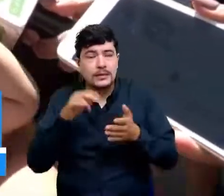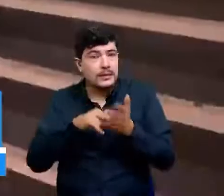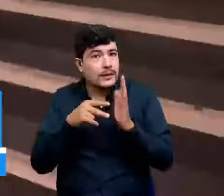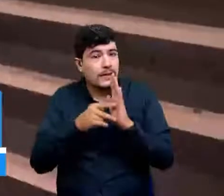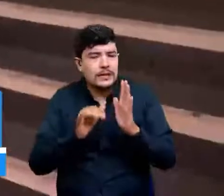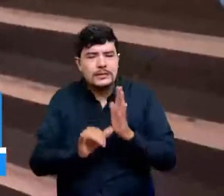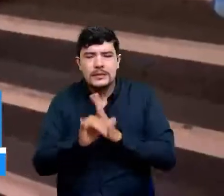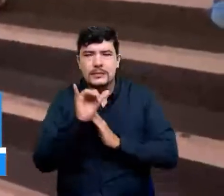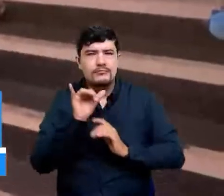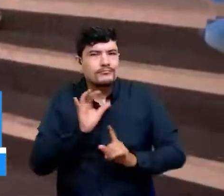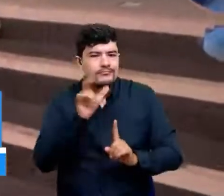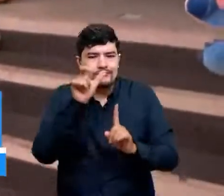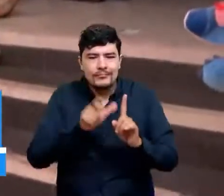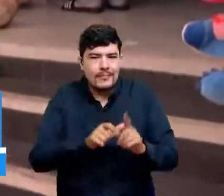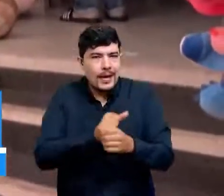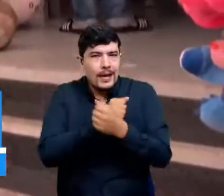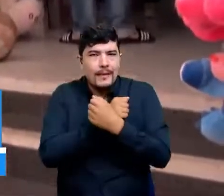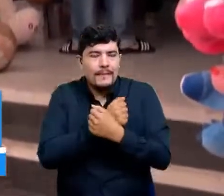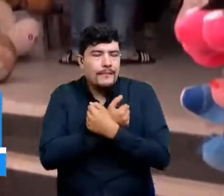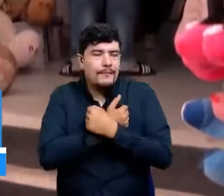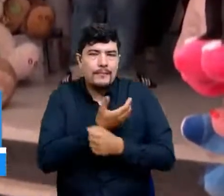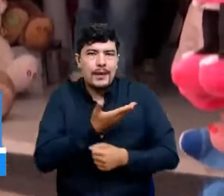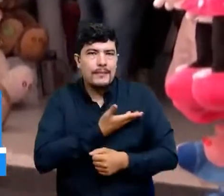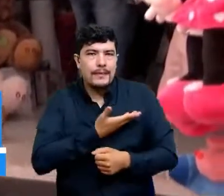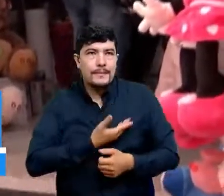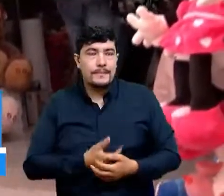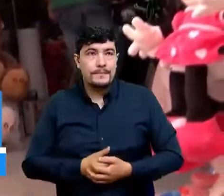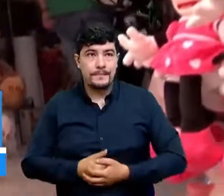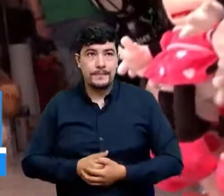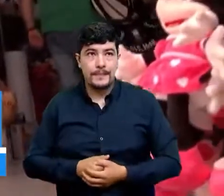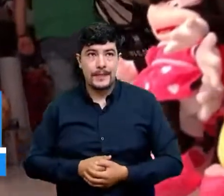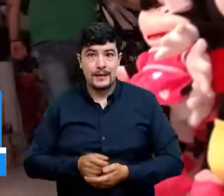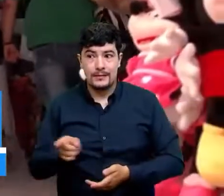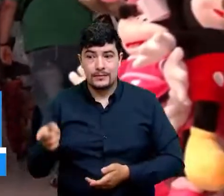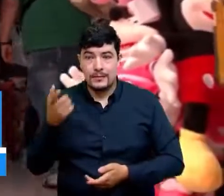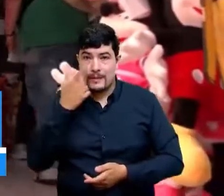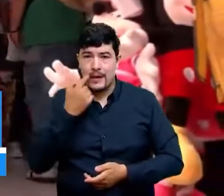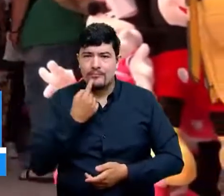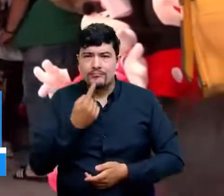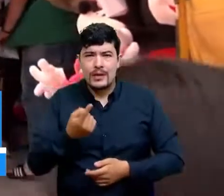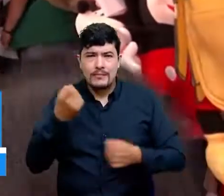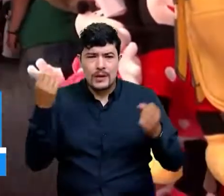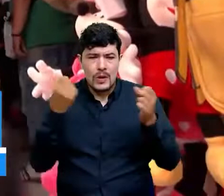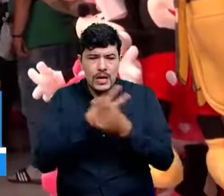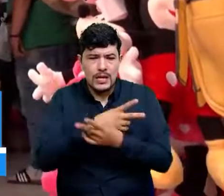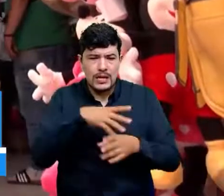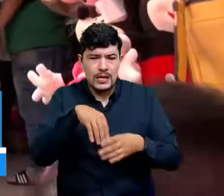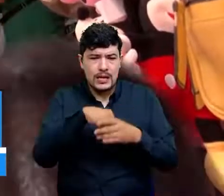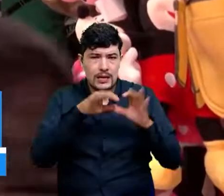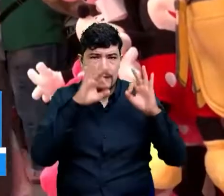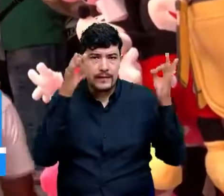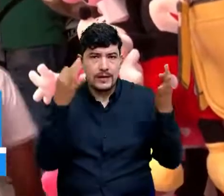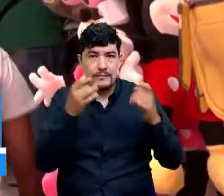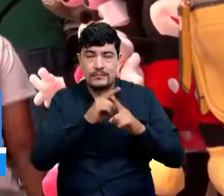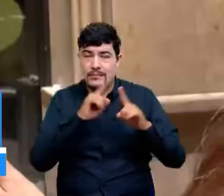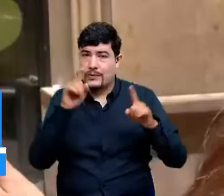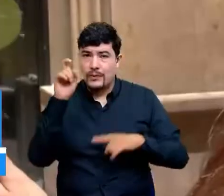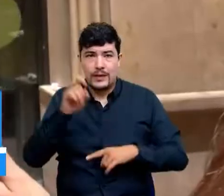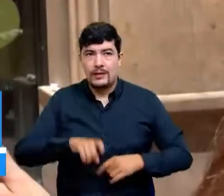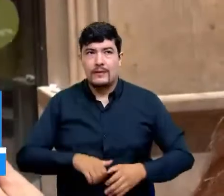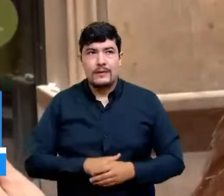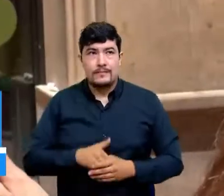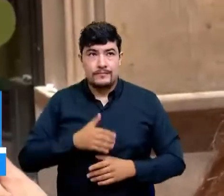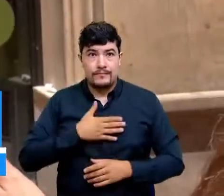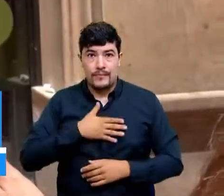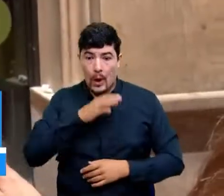mamá. Según Bernabé Páez, en esta fecha no debe existir la violencia intrafamiliar. Como hombre, como cabeza de